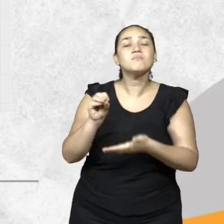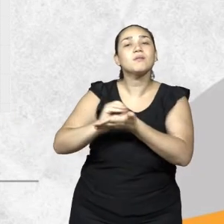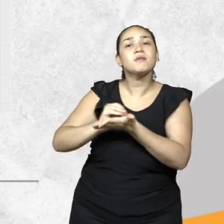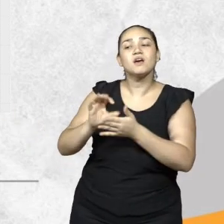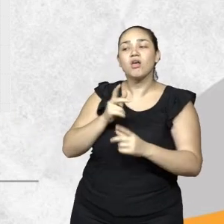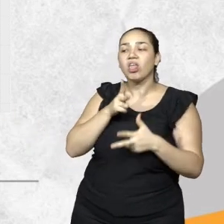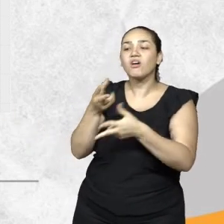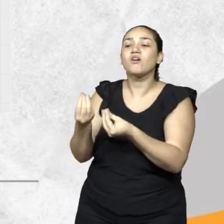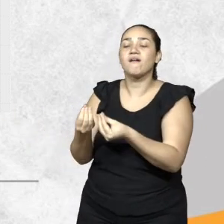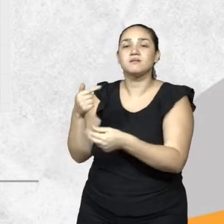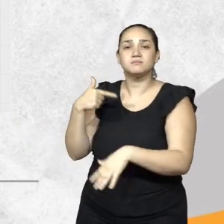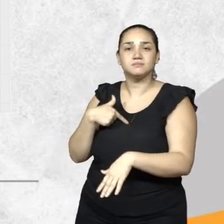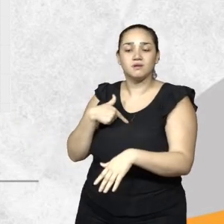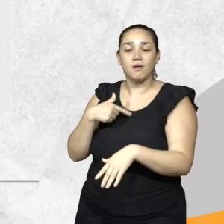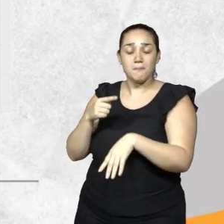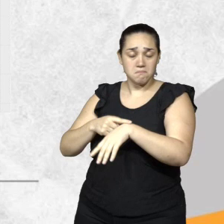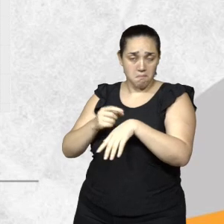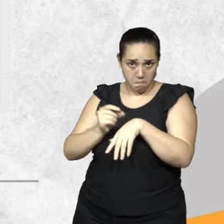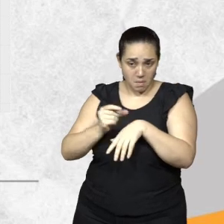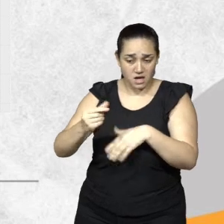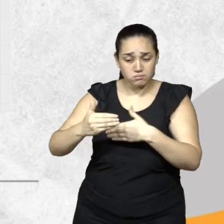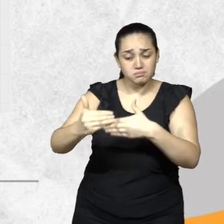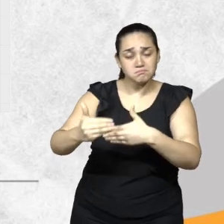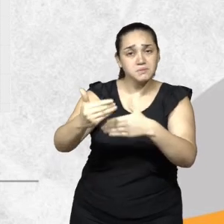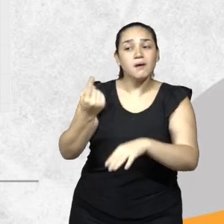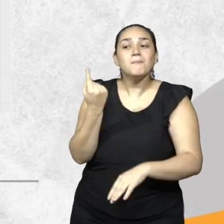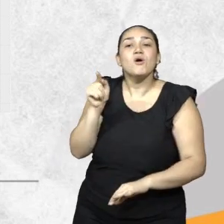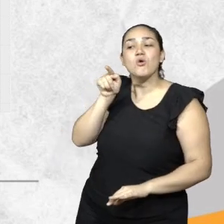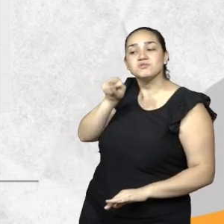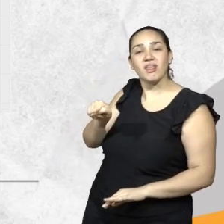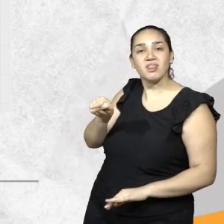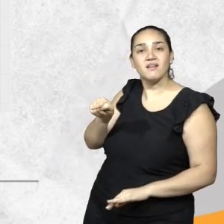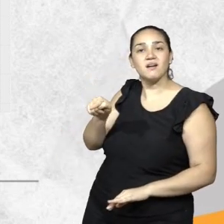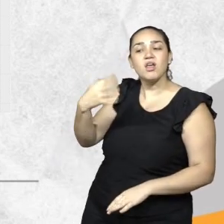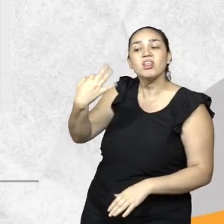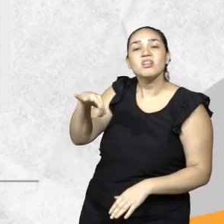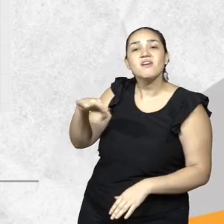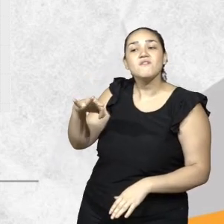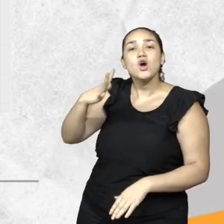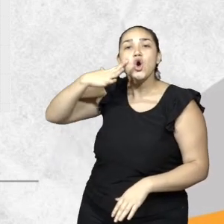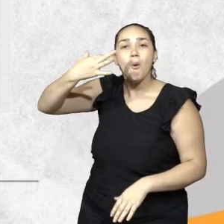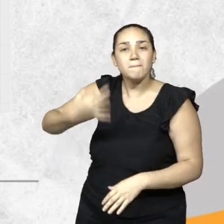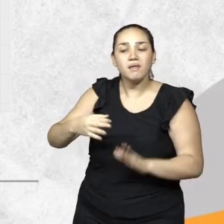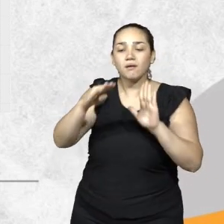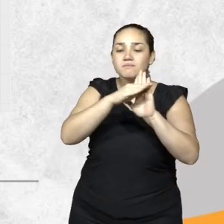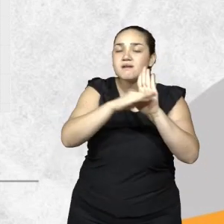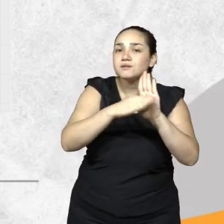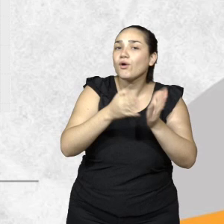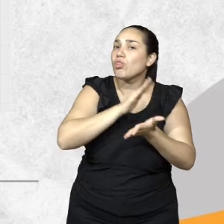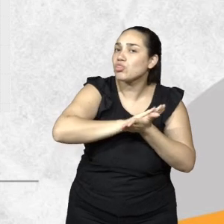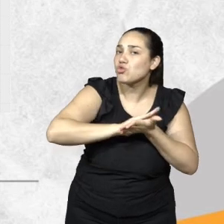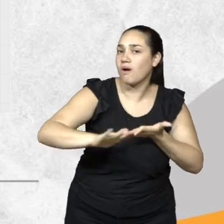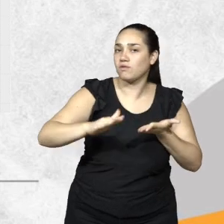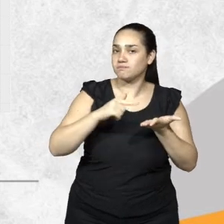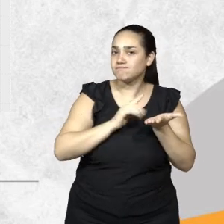dijo, yo le extiendo el plazo de vigencia siempre y cuando usted me cumpla con los nuevos requisitos, la nueva normativa. Y aquí dice que